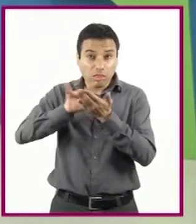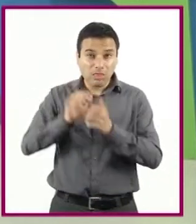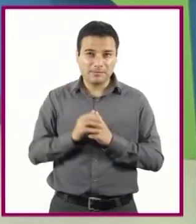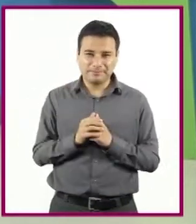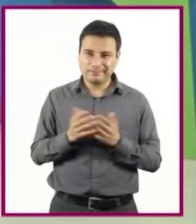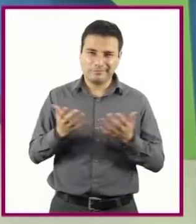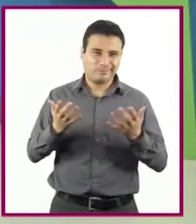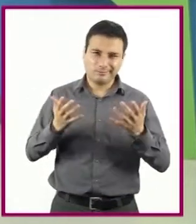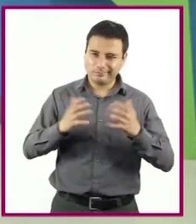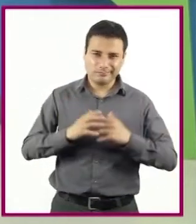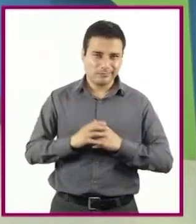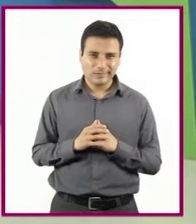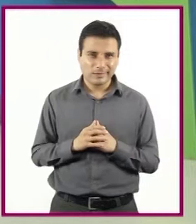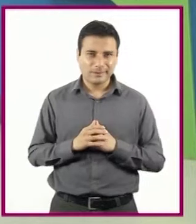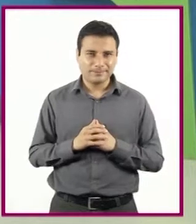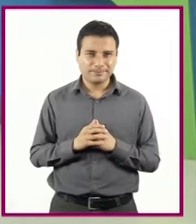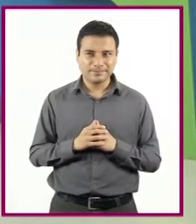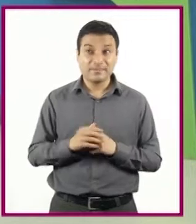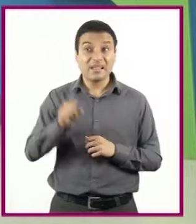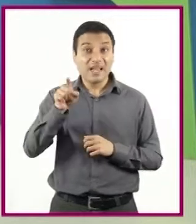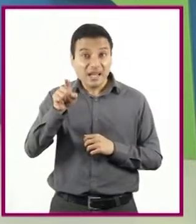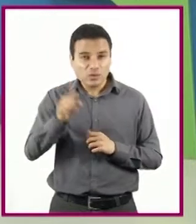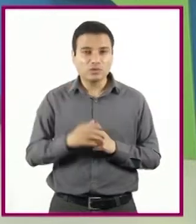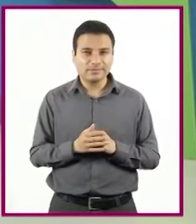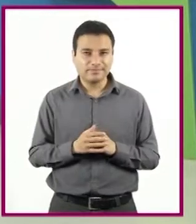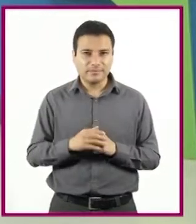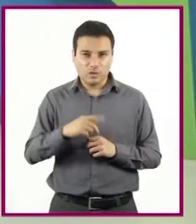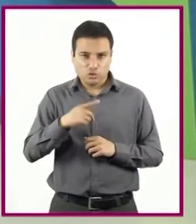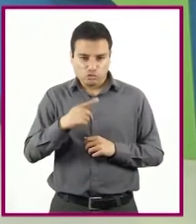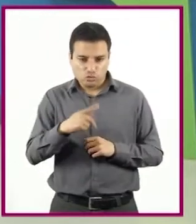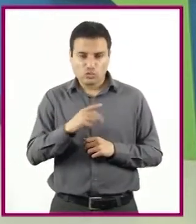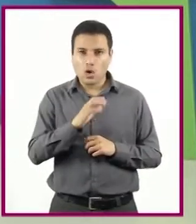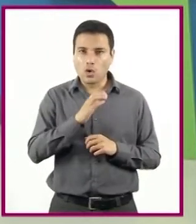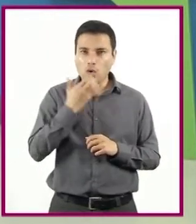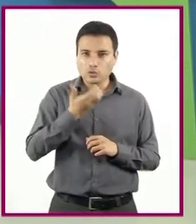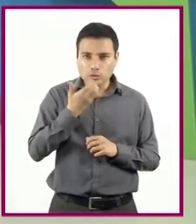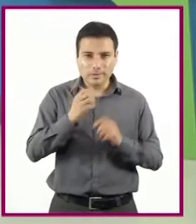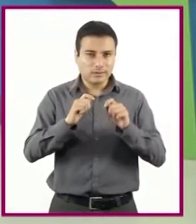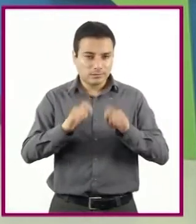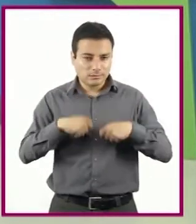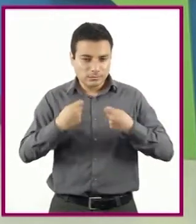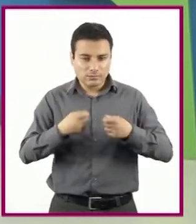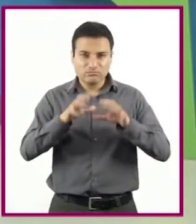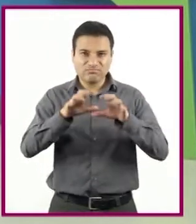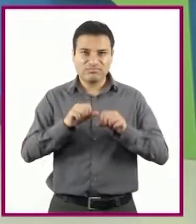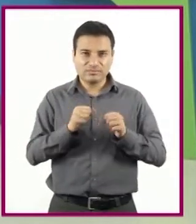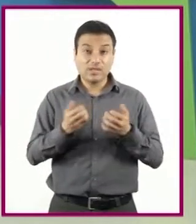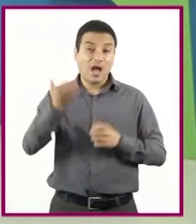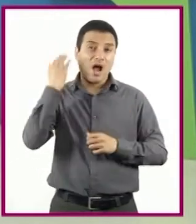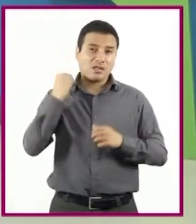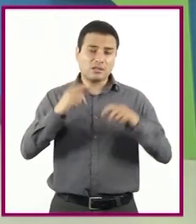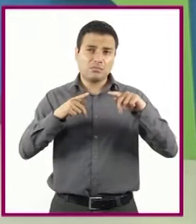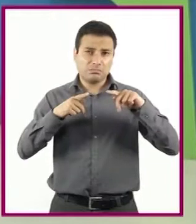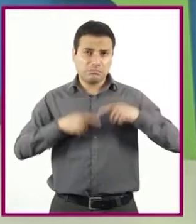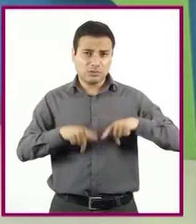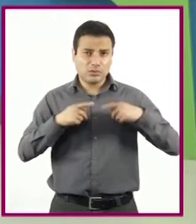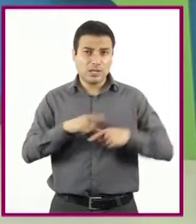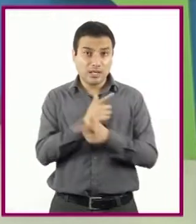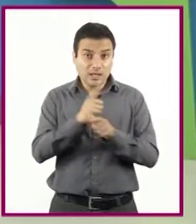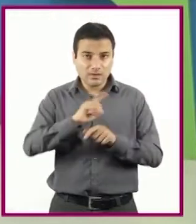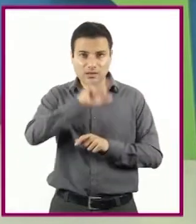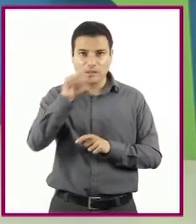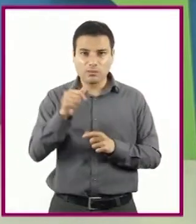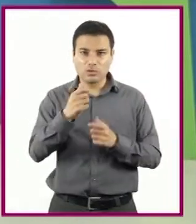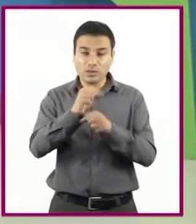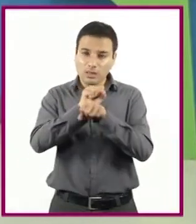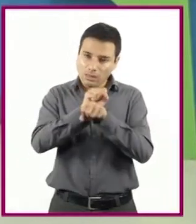y venerables, pasaron a usurparles sus costumbres y propiedad vilmente, de hombres libres convertirlos a la